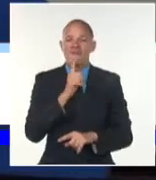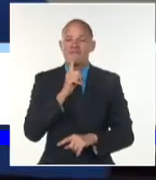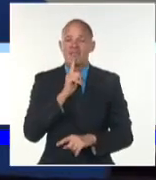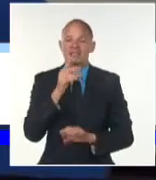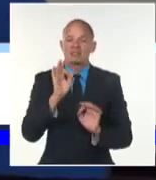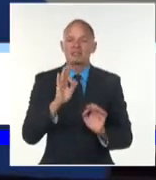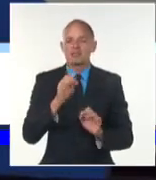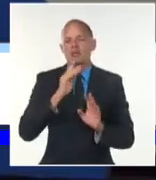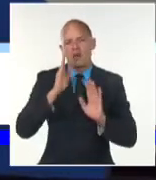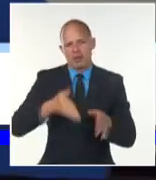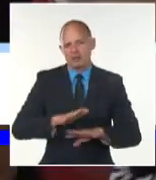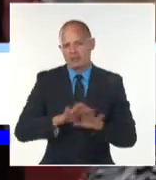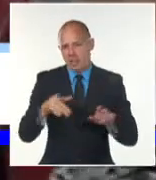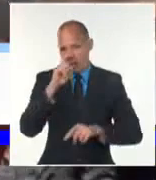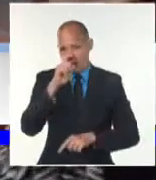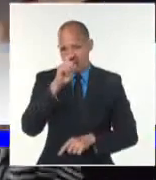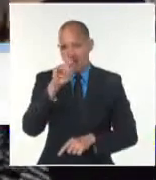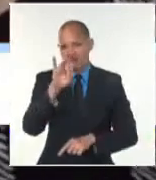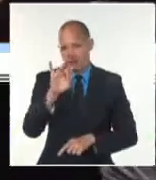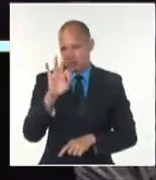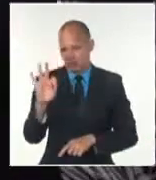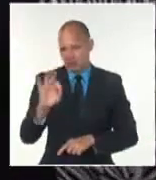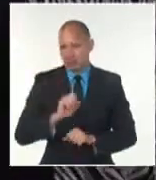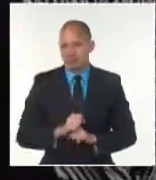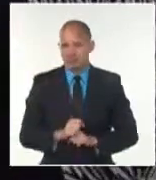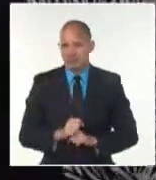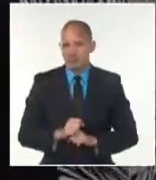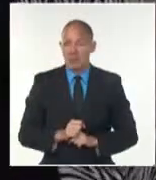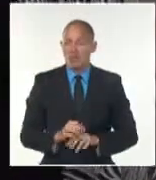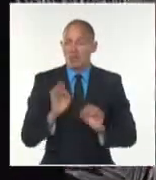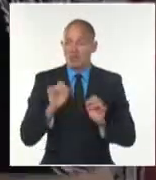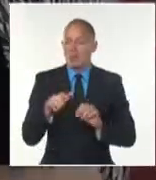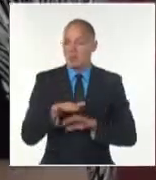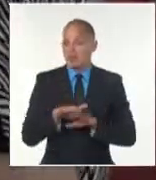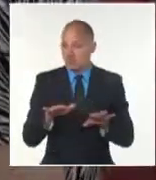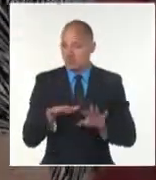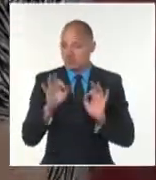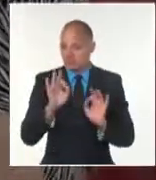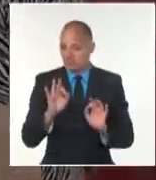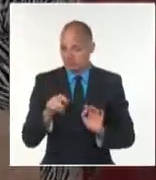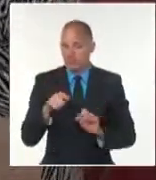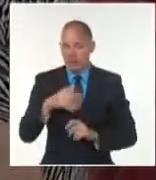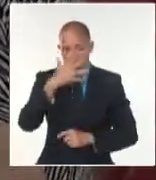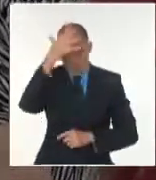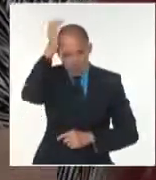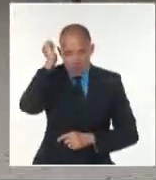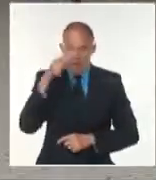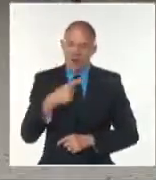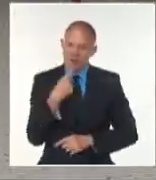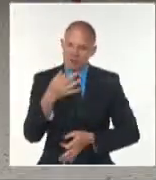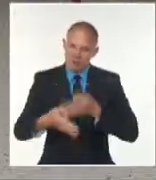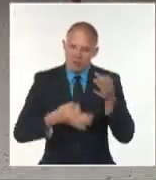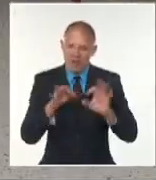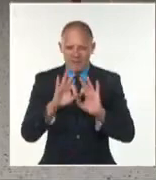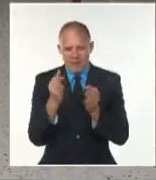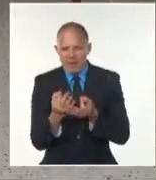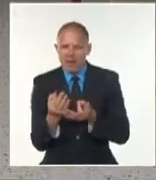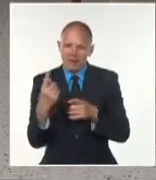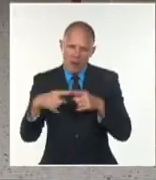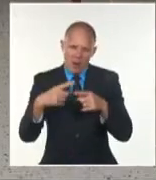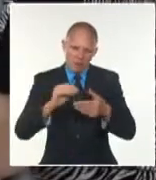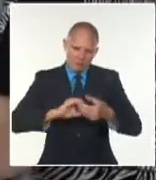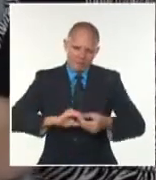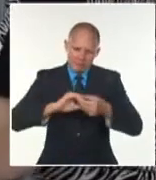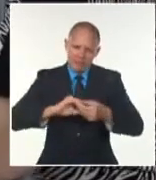la edad de 78 años durante el tributo el líder de la revolución cubana ofreció su condolencias a los familiares del General